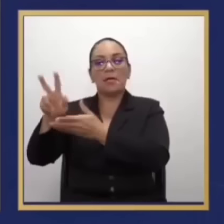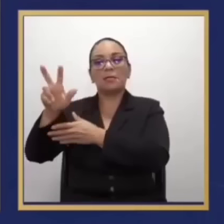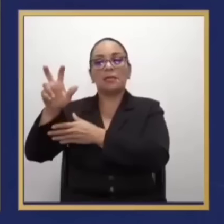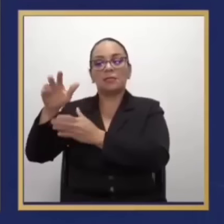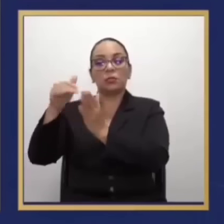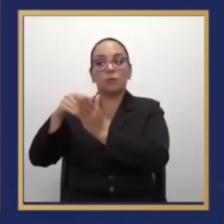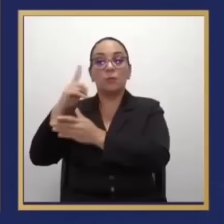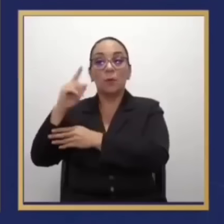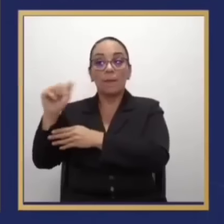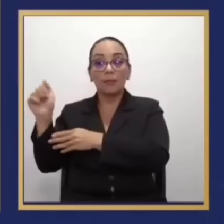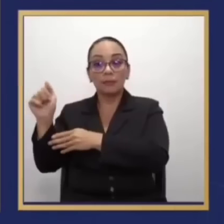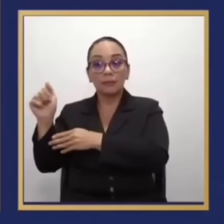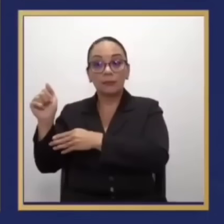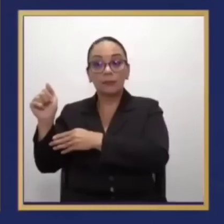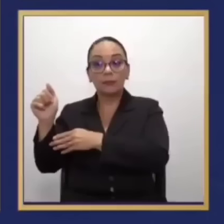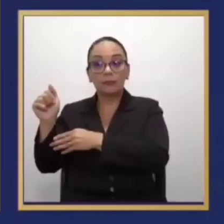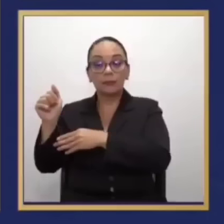mes.